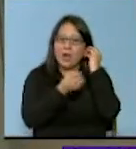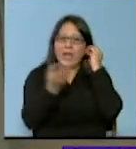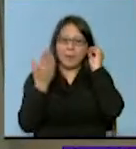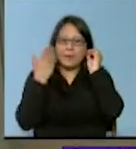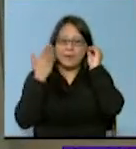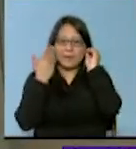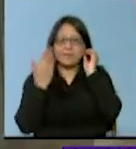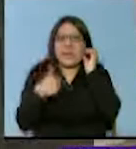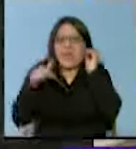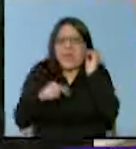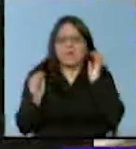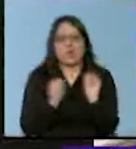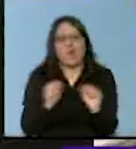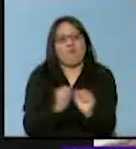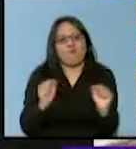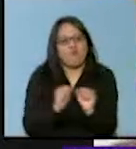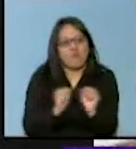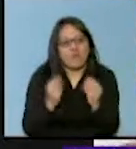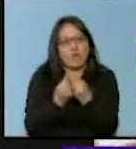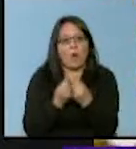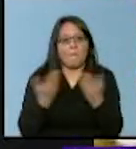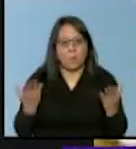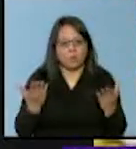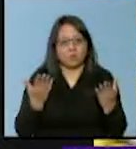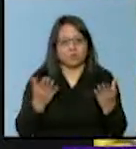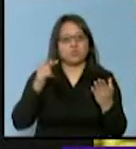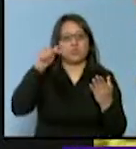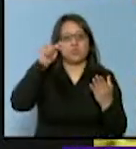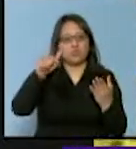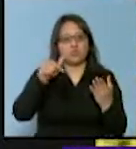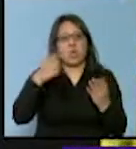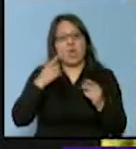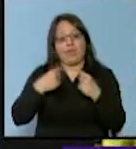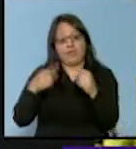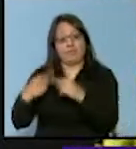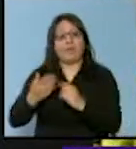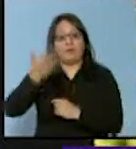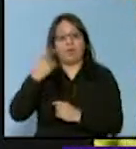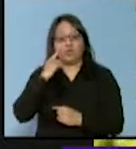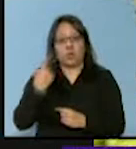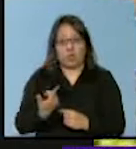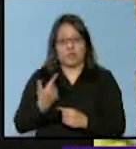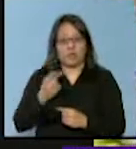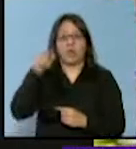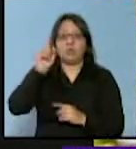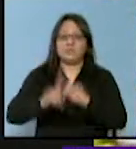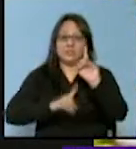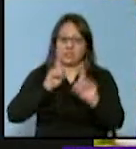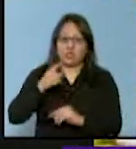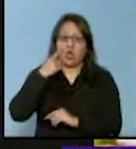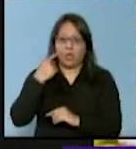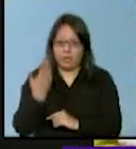Hace un frío tremendo, a diferencia de lo que fueron, obviamente, otros días. Y esto seguramente es uno de los motivos de